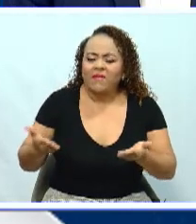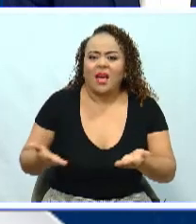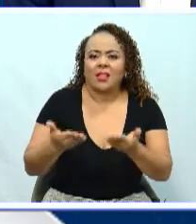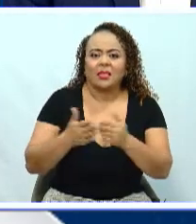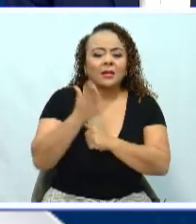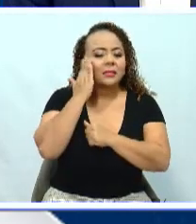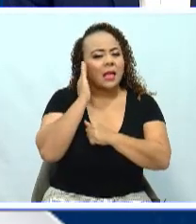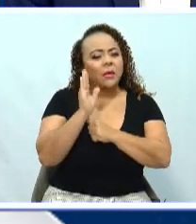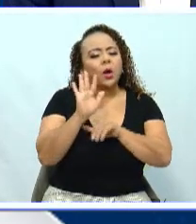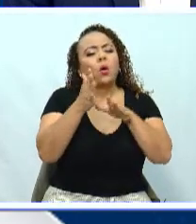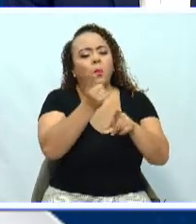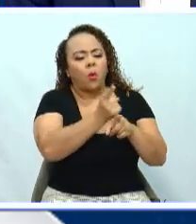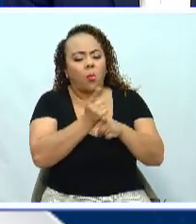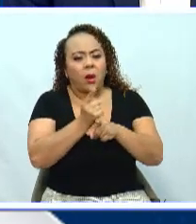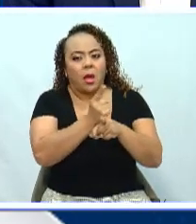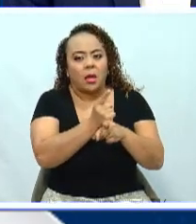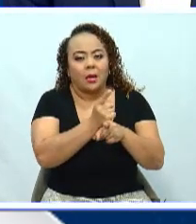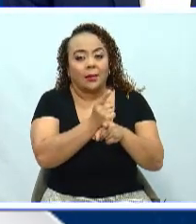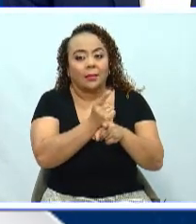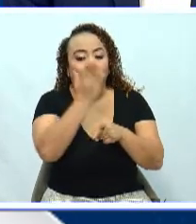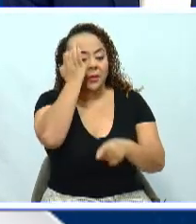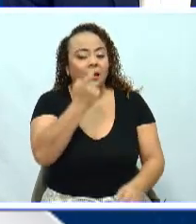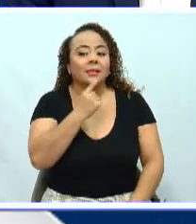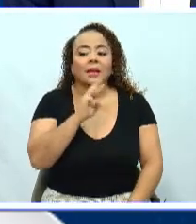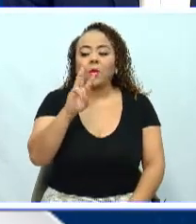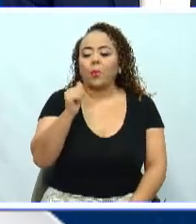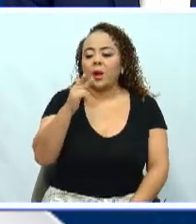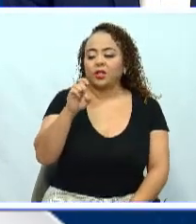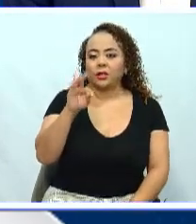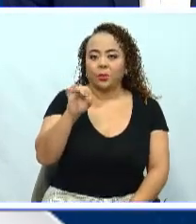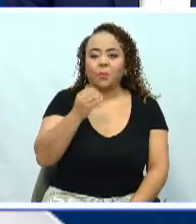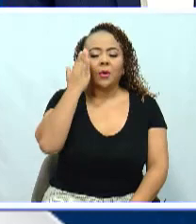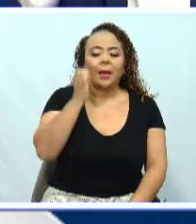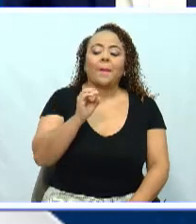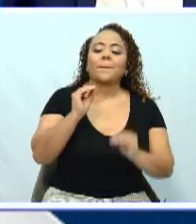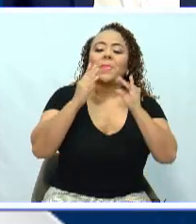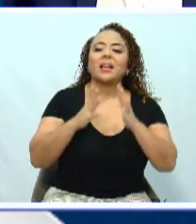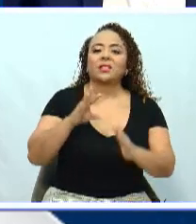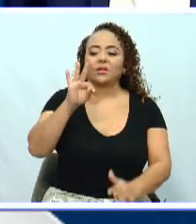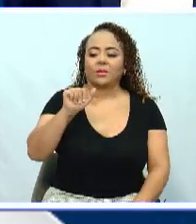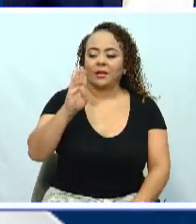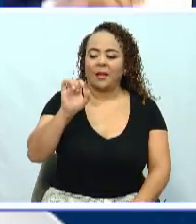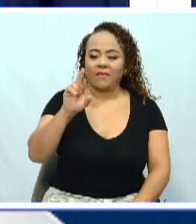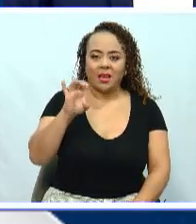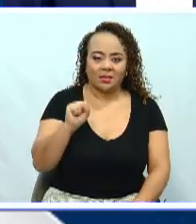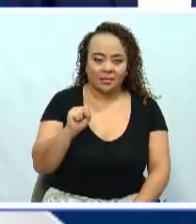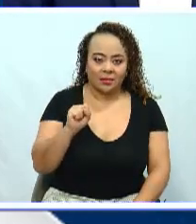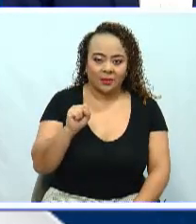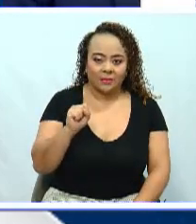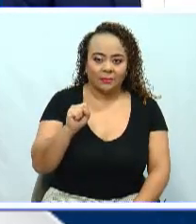el que sabe por dónde corregir porque es le dice a Washington Tavares el maestro tabares aparte de la madre aparte